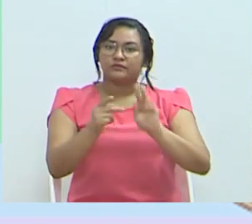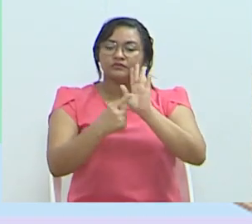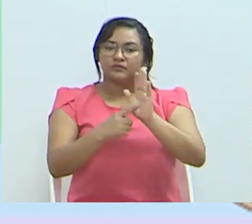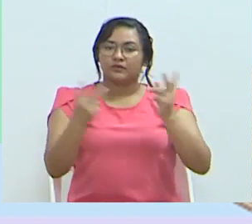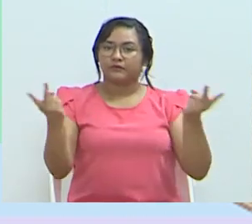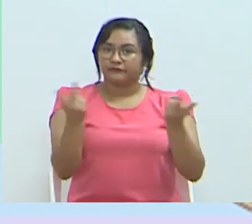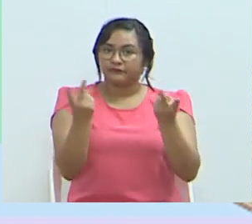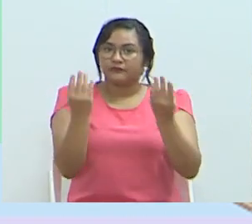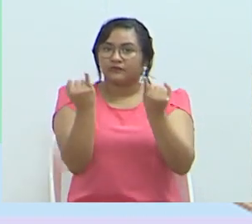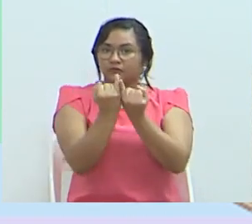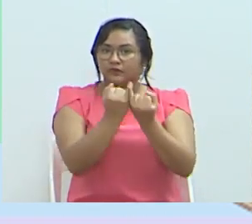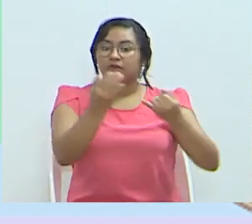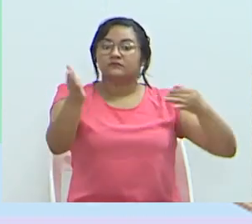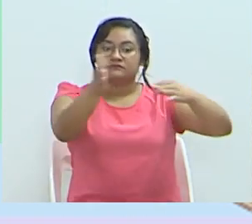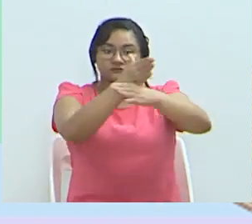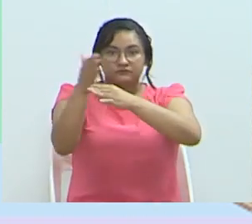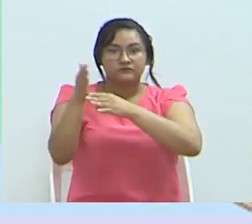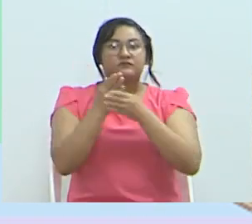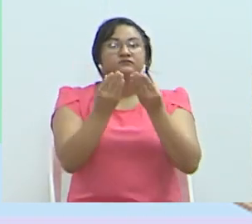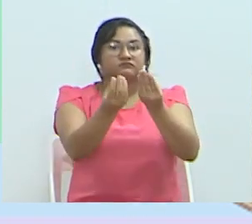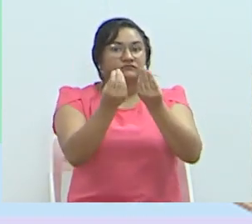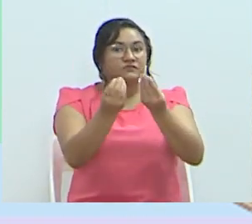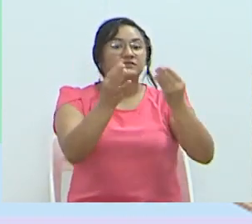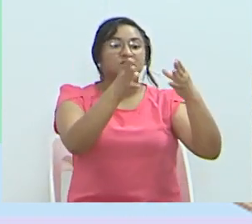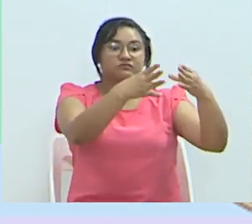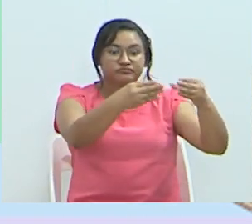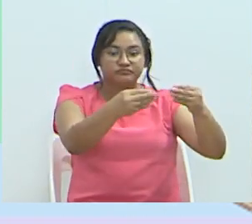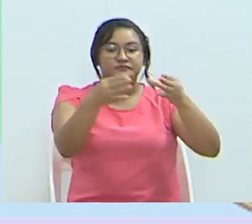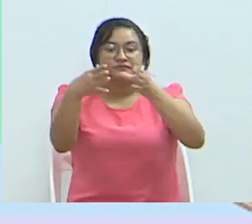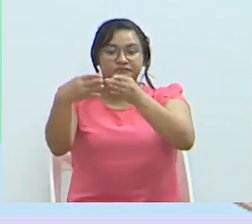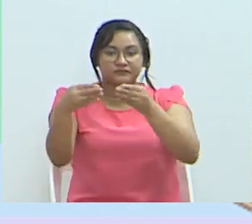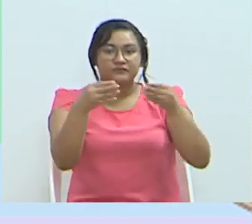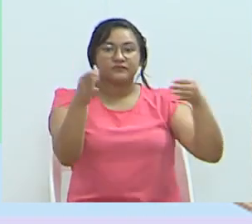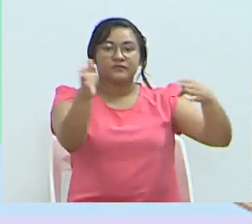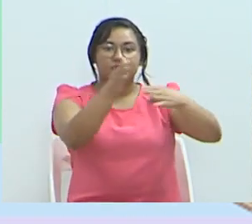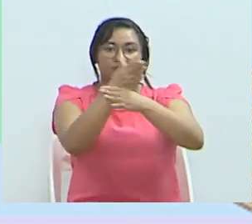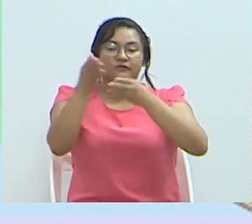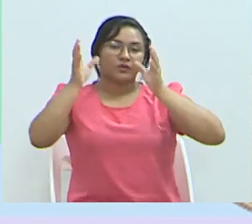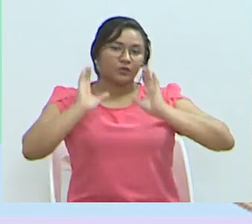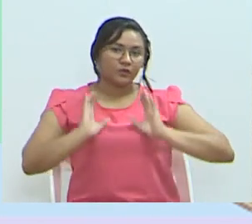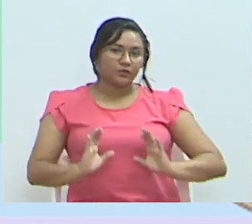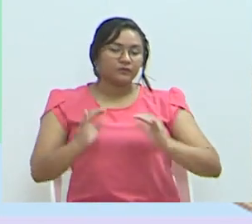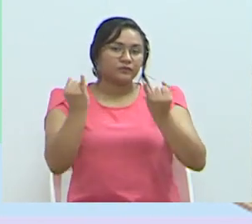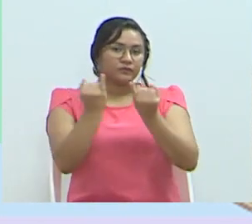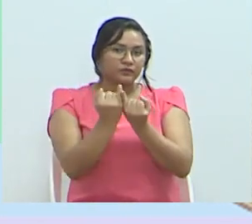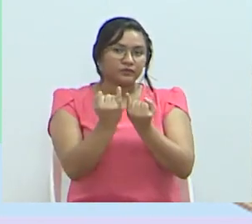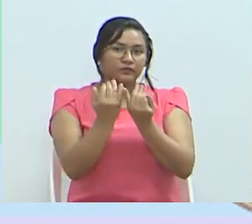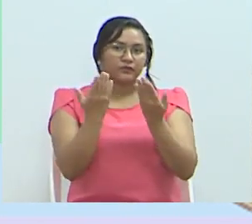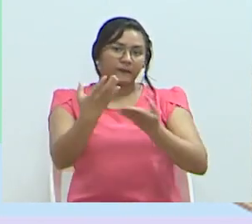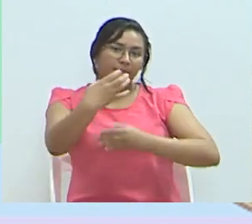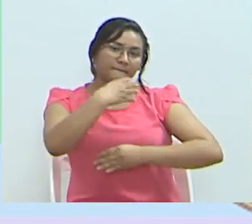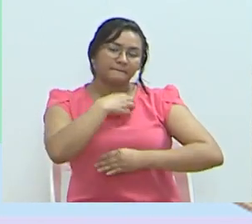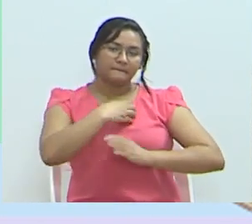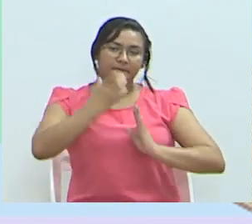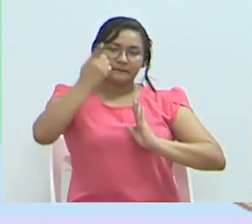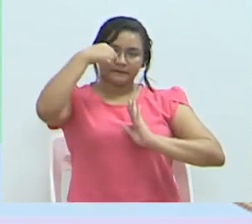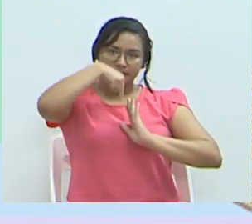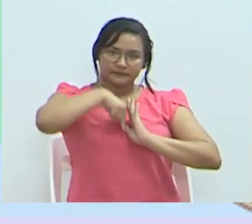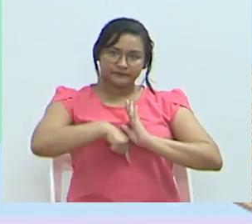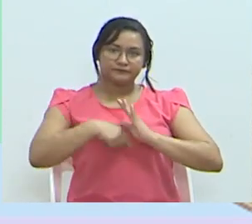somos pluricelulares. Nuestras células se organizan dando lugar a tejidos, órganos, sistemas y